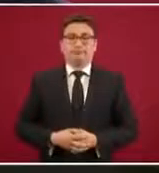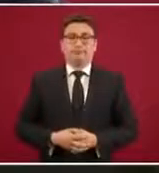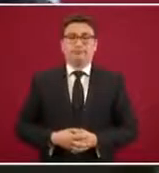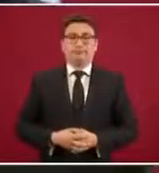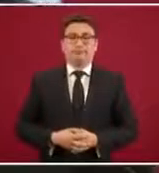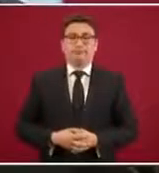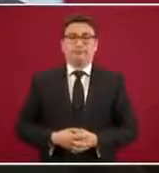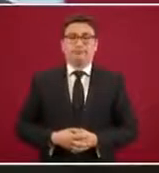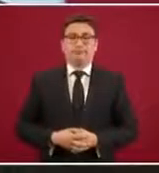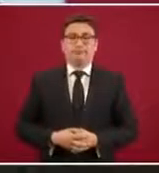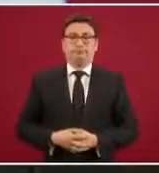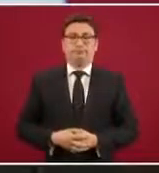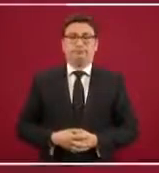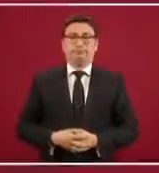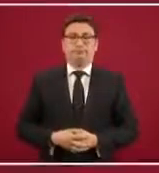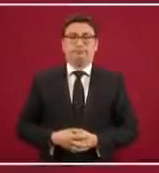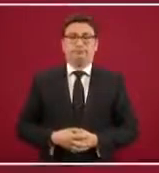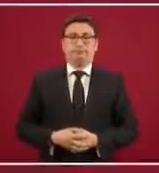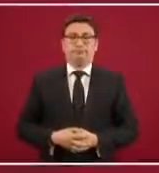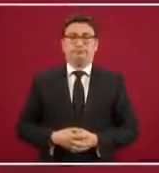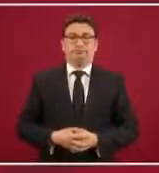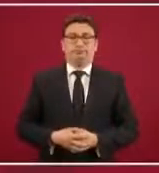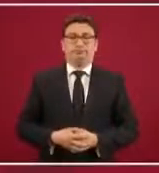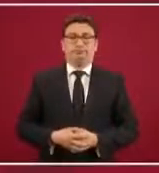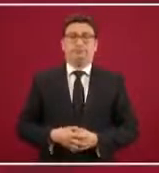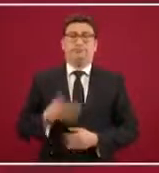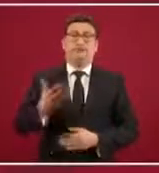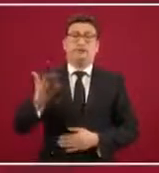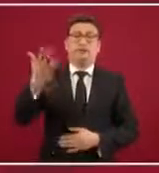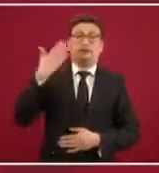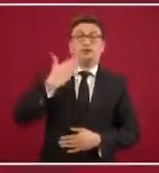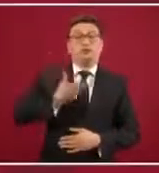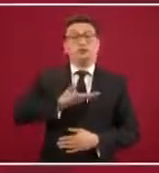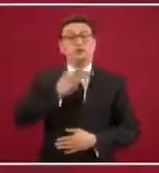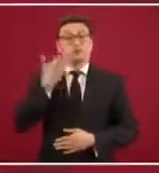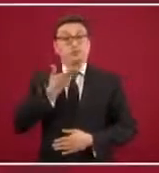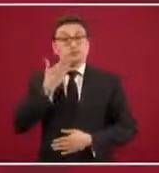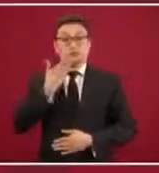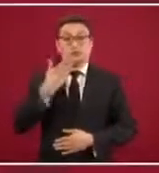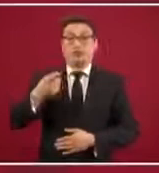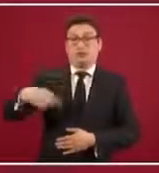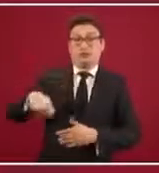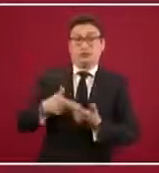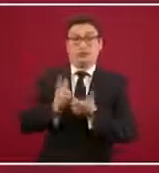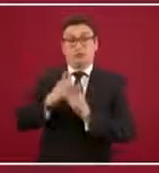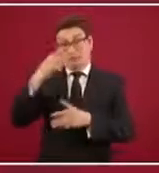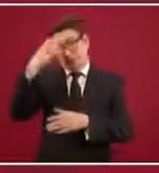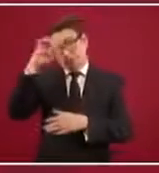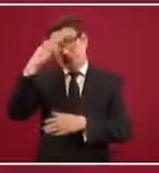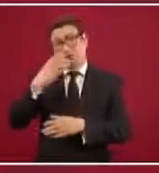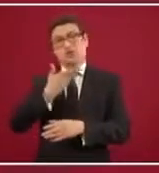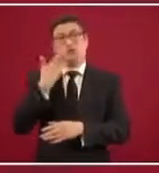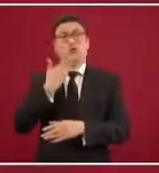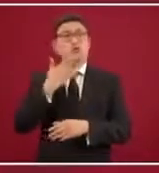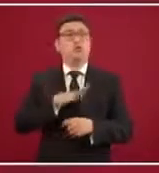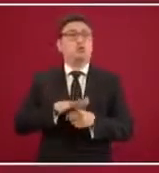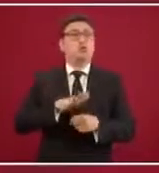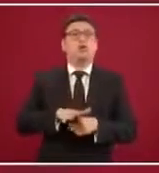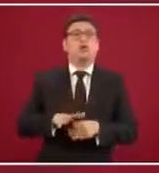Y pues están acostumbrados también a que se